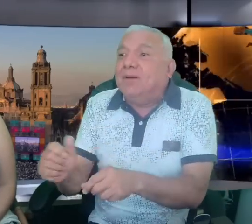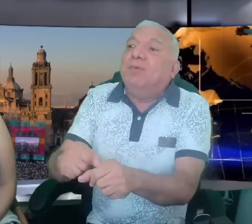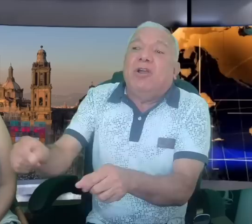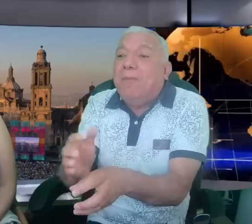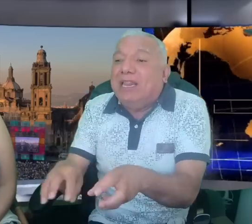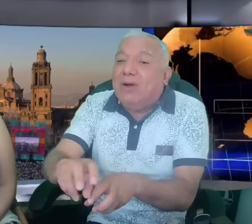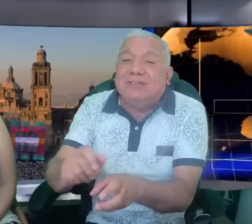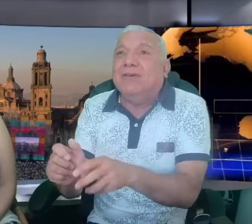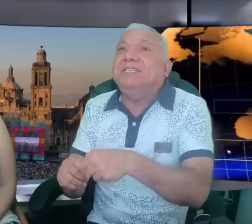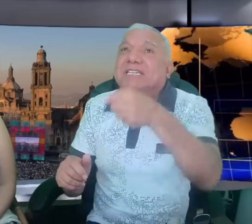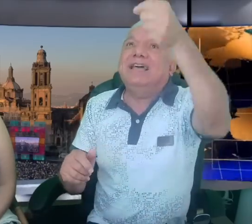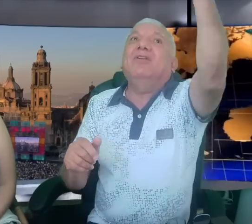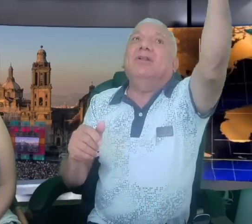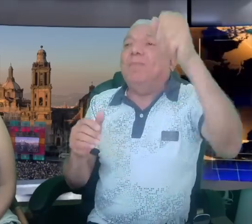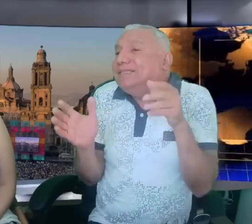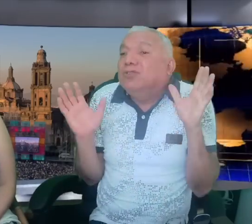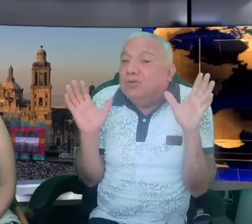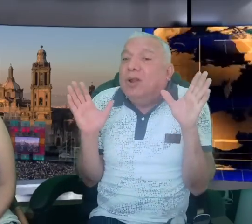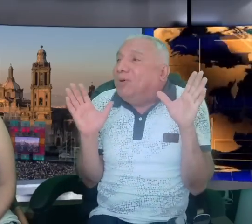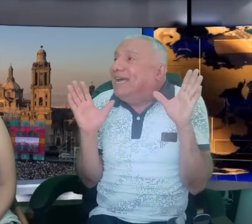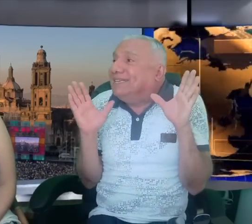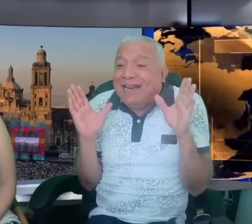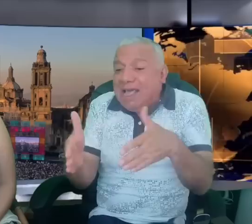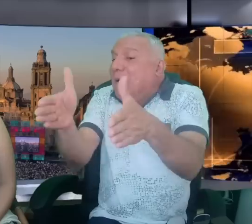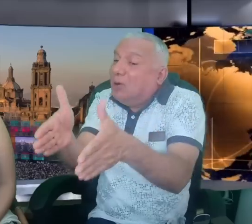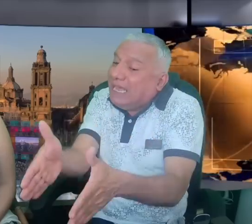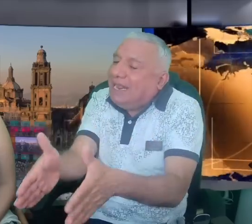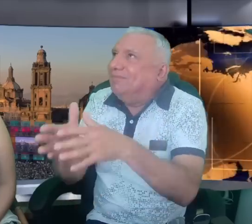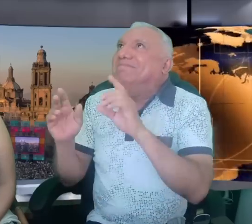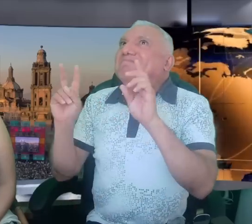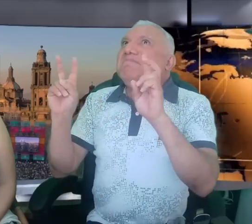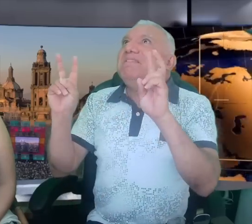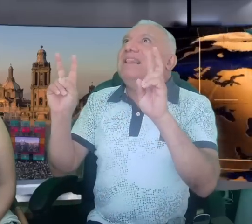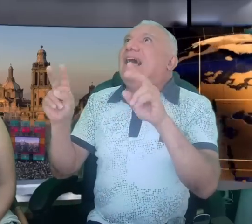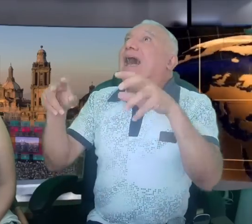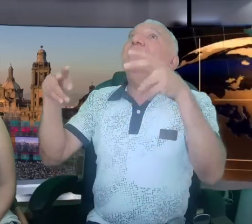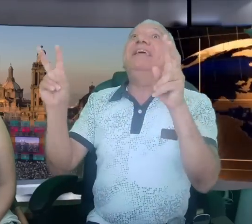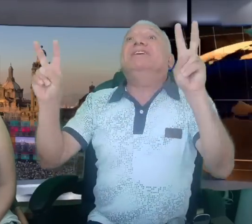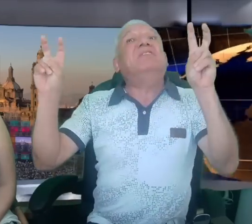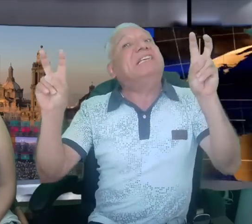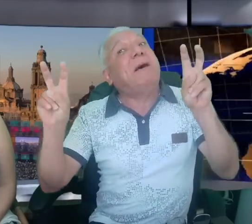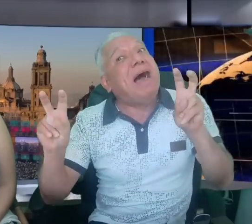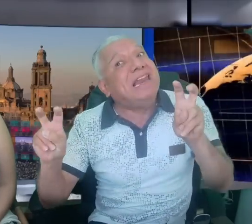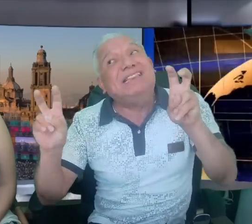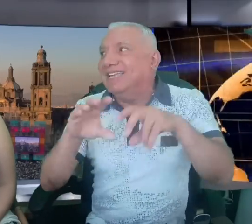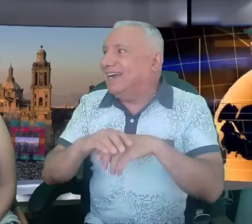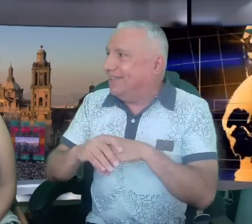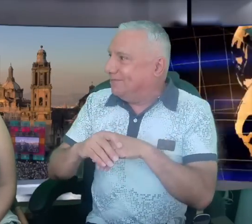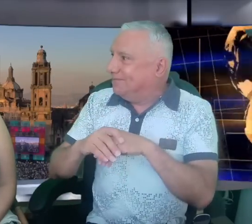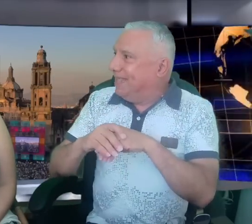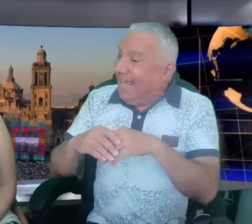Ministerio Público medio hace una fichita y lo pasa y no le pueden hacer nada porque la averiguación está mal